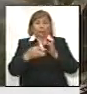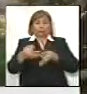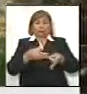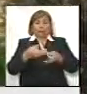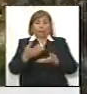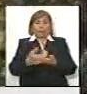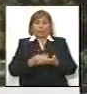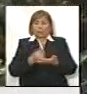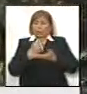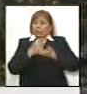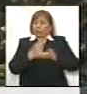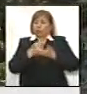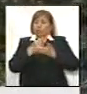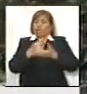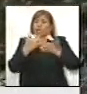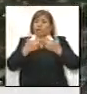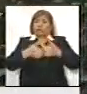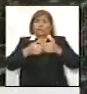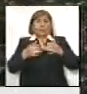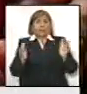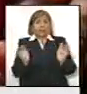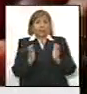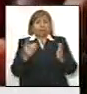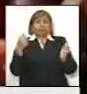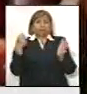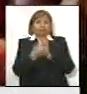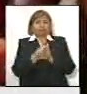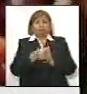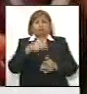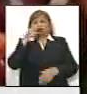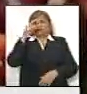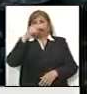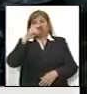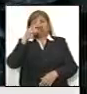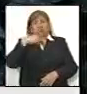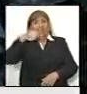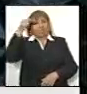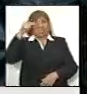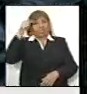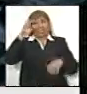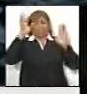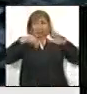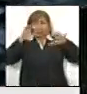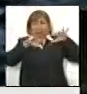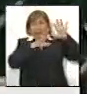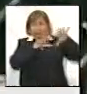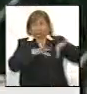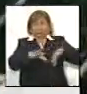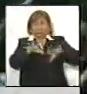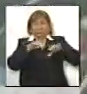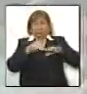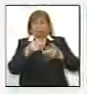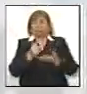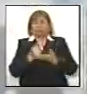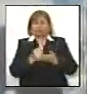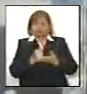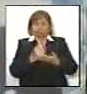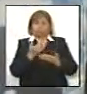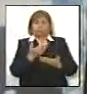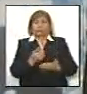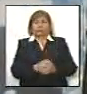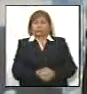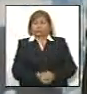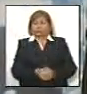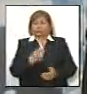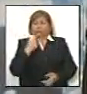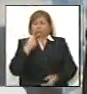para ayudar a los pequeños empresarios golpeados en el norte del país por el fenómeno del Niño Costero en el 2017. Yo les